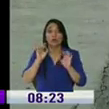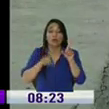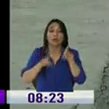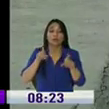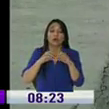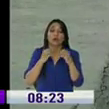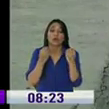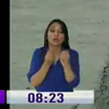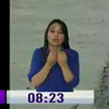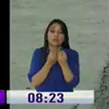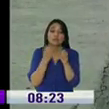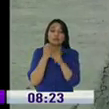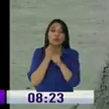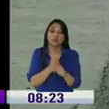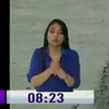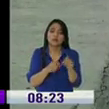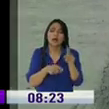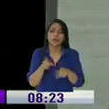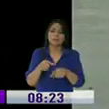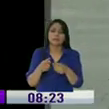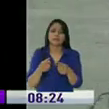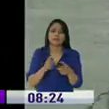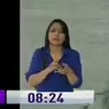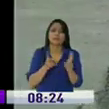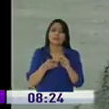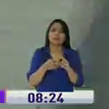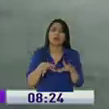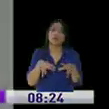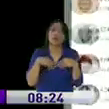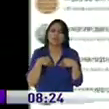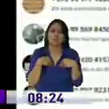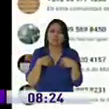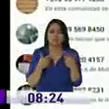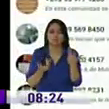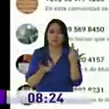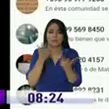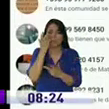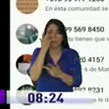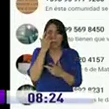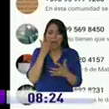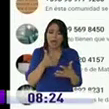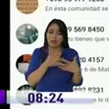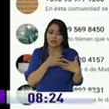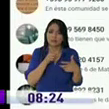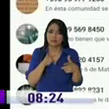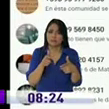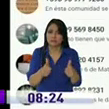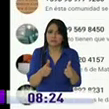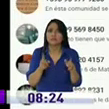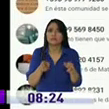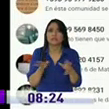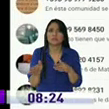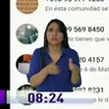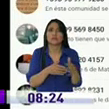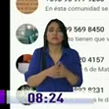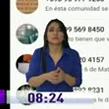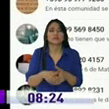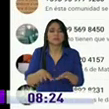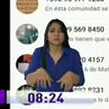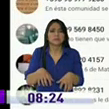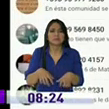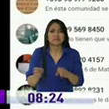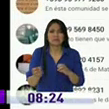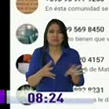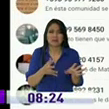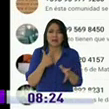que los vecinos les adoptan. Entonces, sería buenísimo si los pueden adoptar. Mismo, ¿no? Maltrato a peludos, dice.